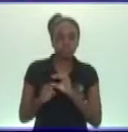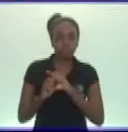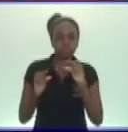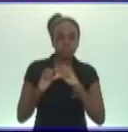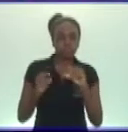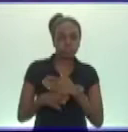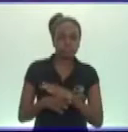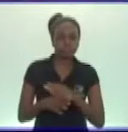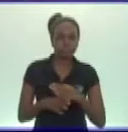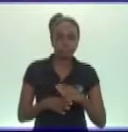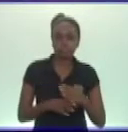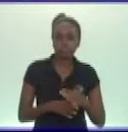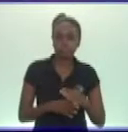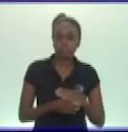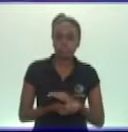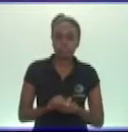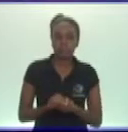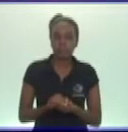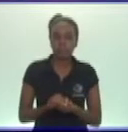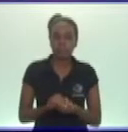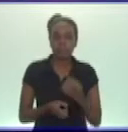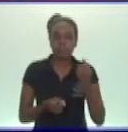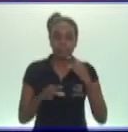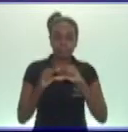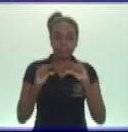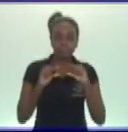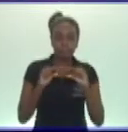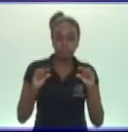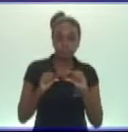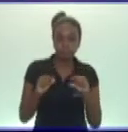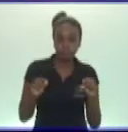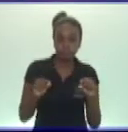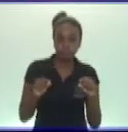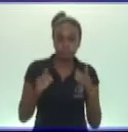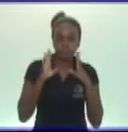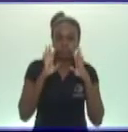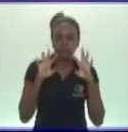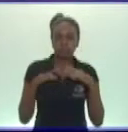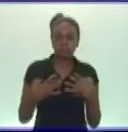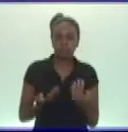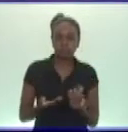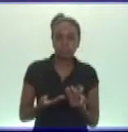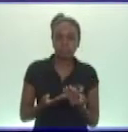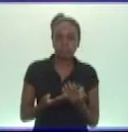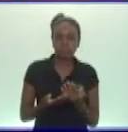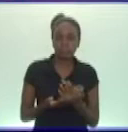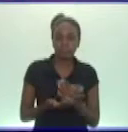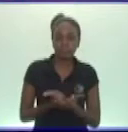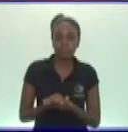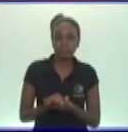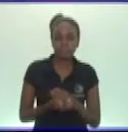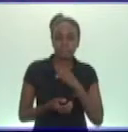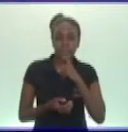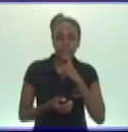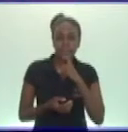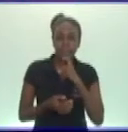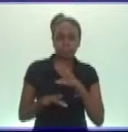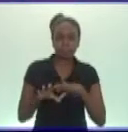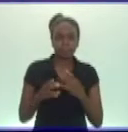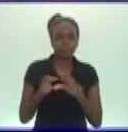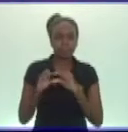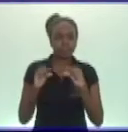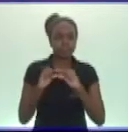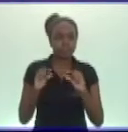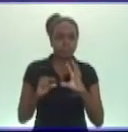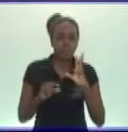predicativas, y además el reconocimiento de oraciones atendiendo además a su complejidad, atendiendo al